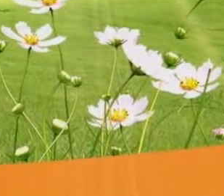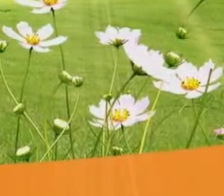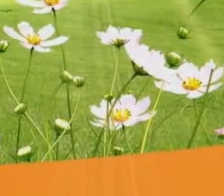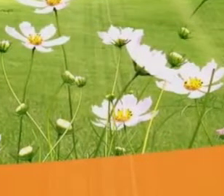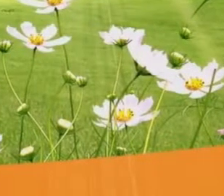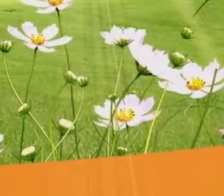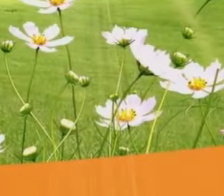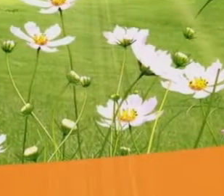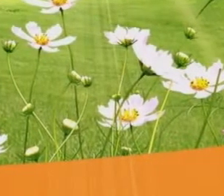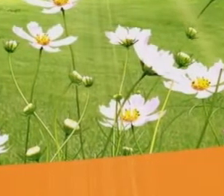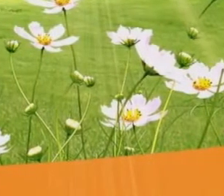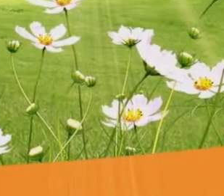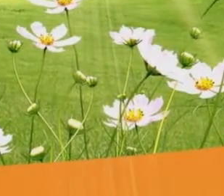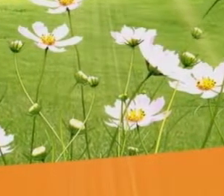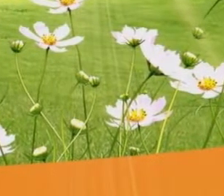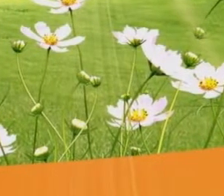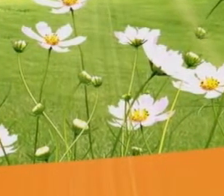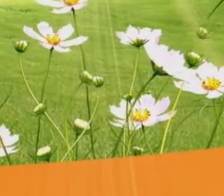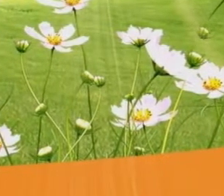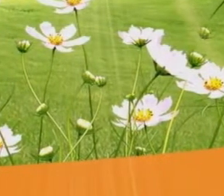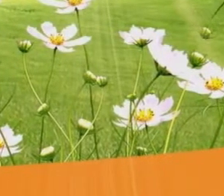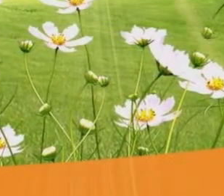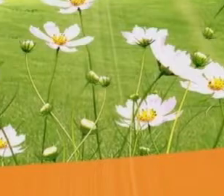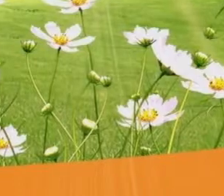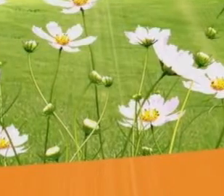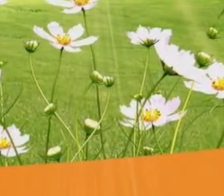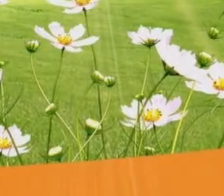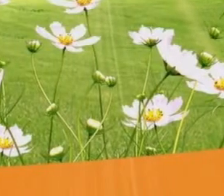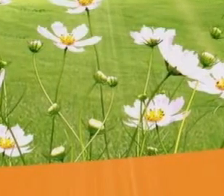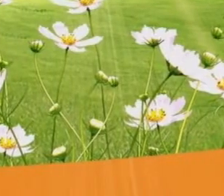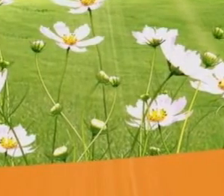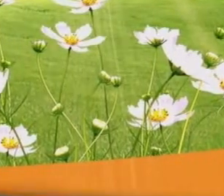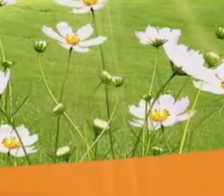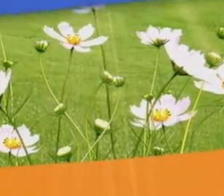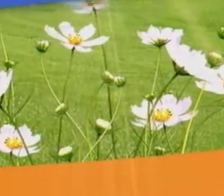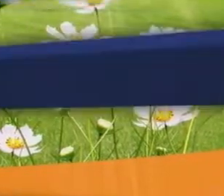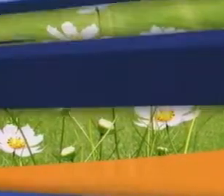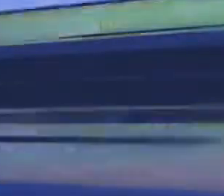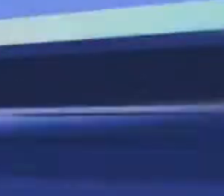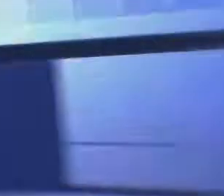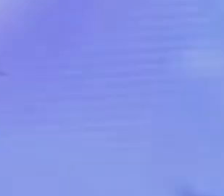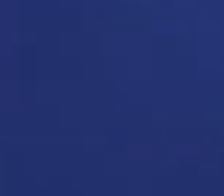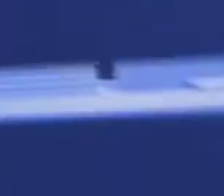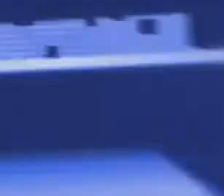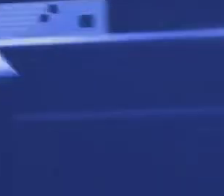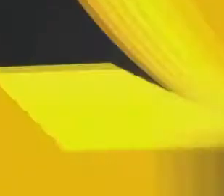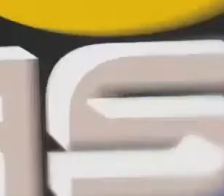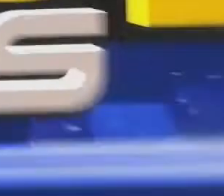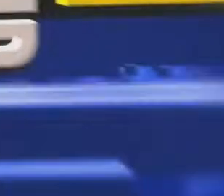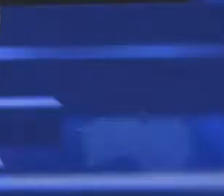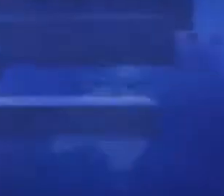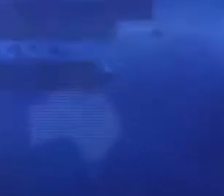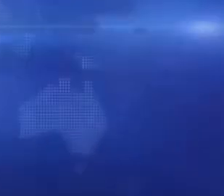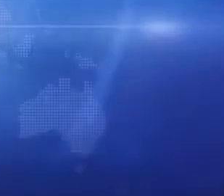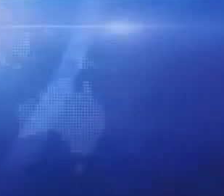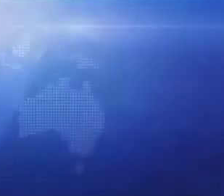patrocinio de bar sol ecológico bárzola aroma delicias líder en limpieza enlace noticias lo que usted quiere